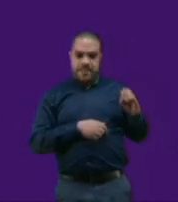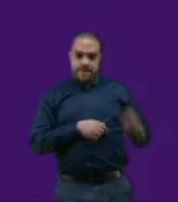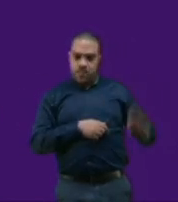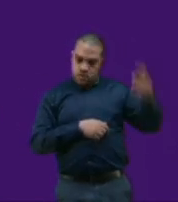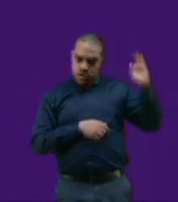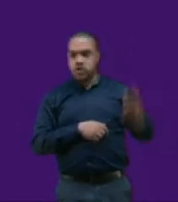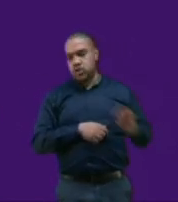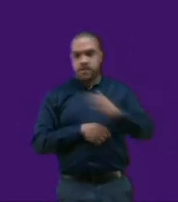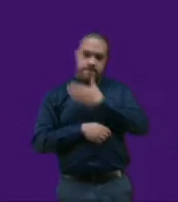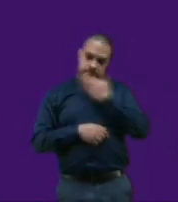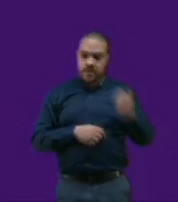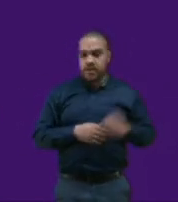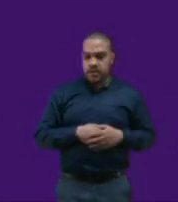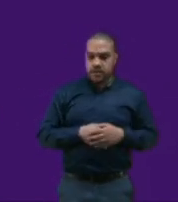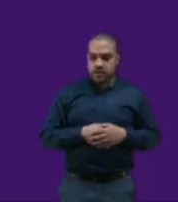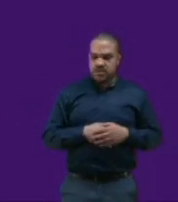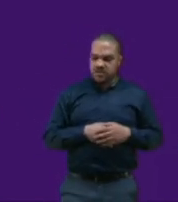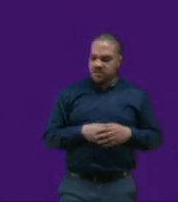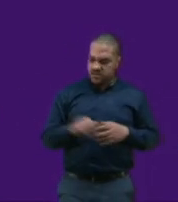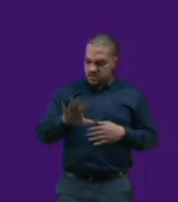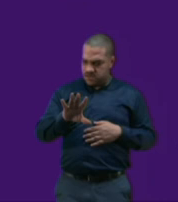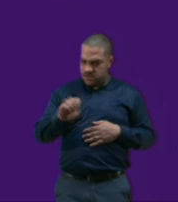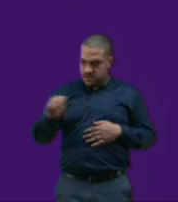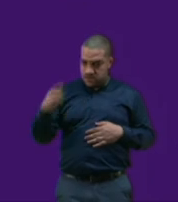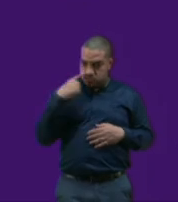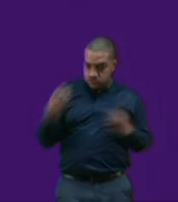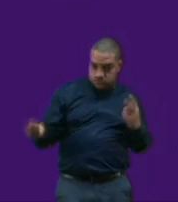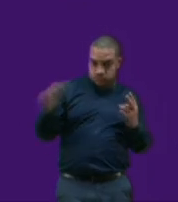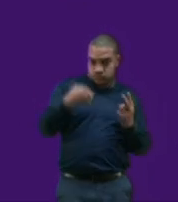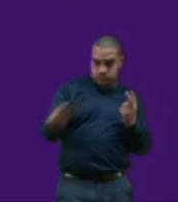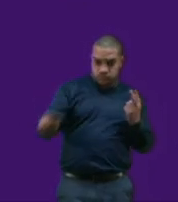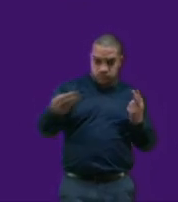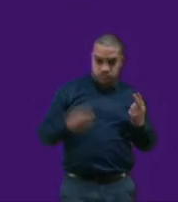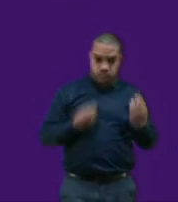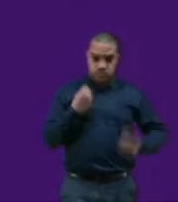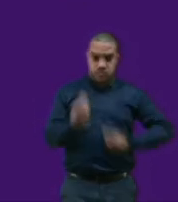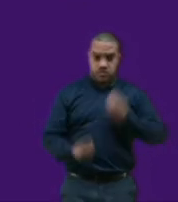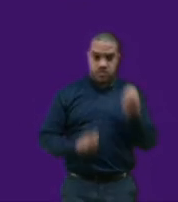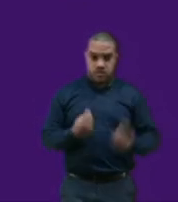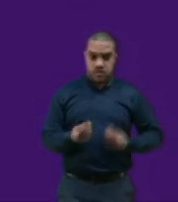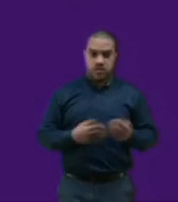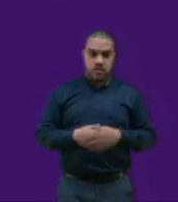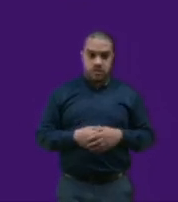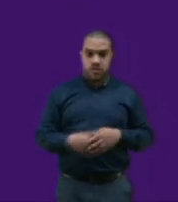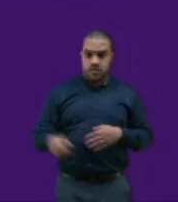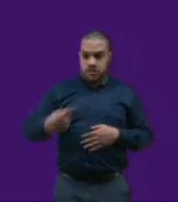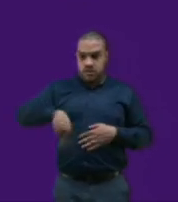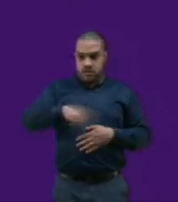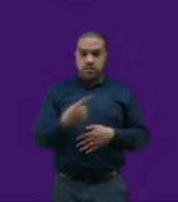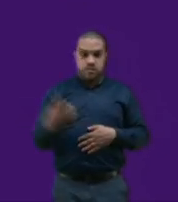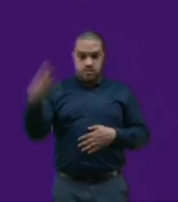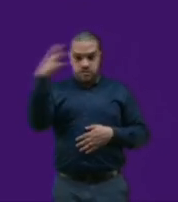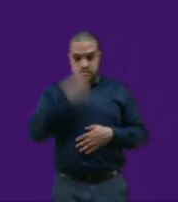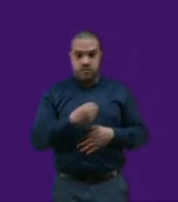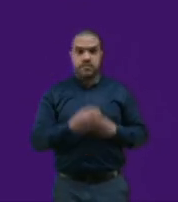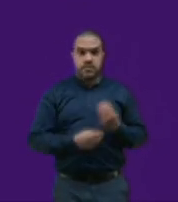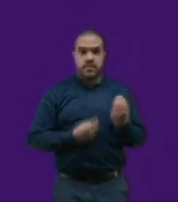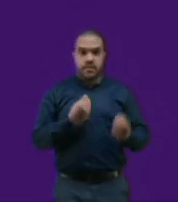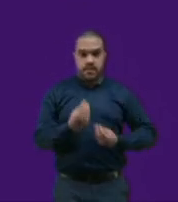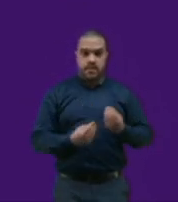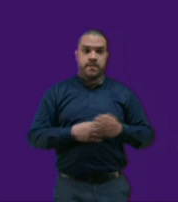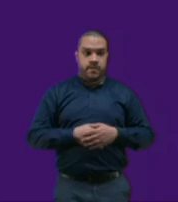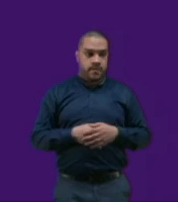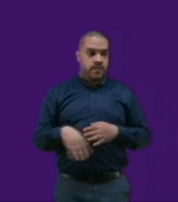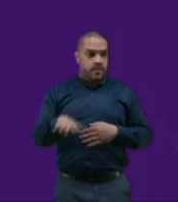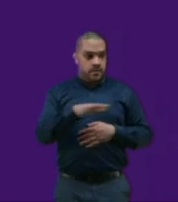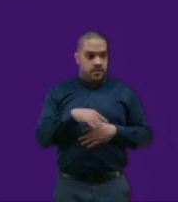30%, utilizo esos 500 para crecer, para generar unos números más bonitos, para generar una figura de